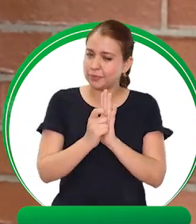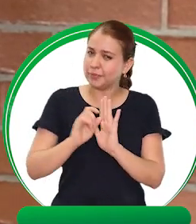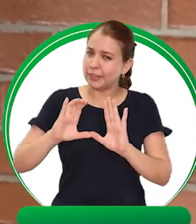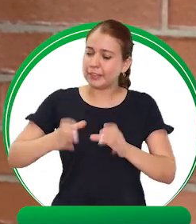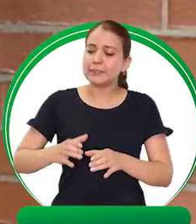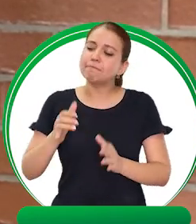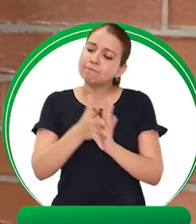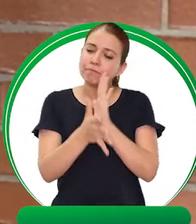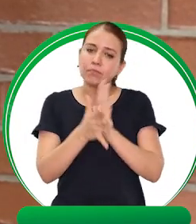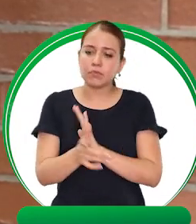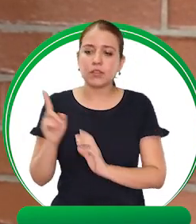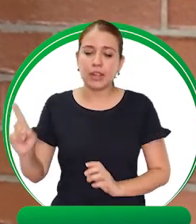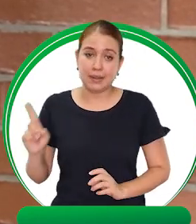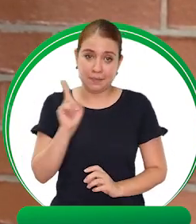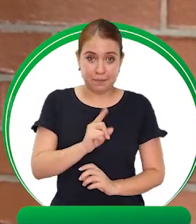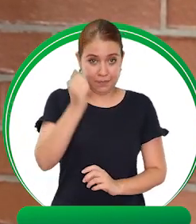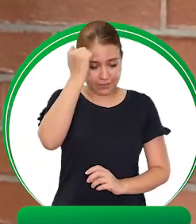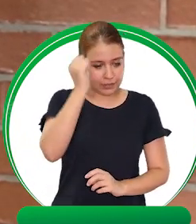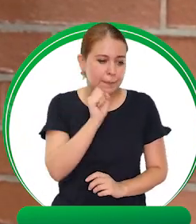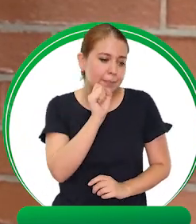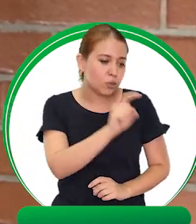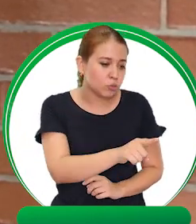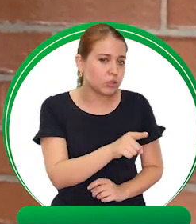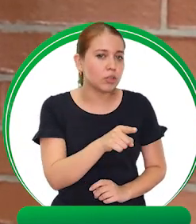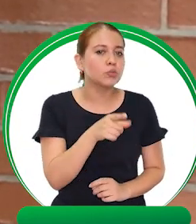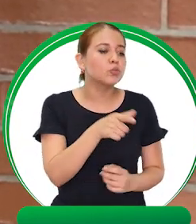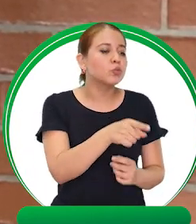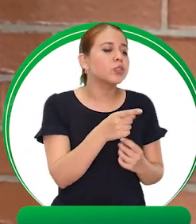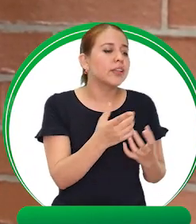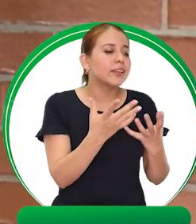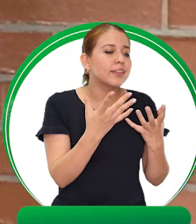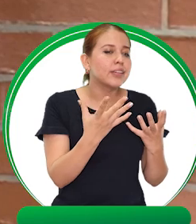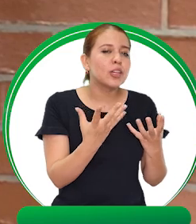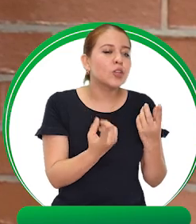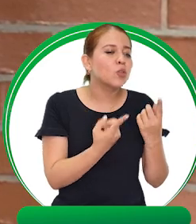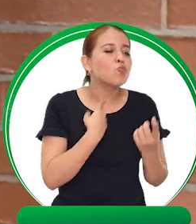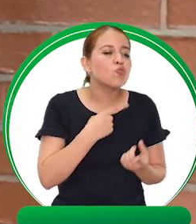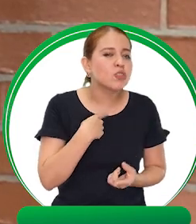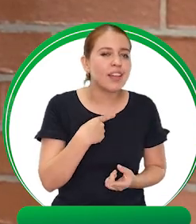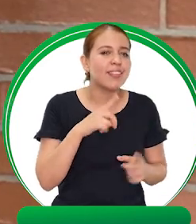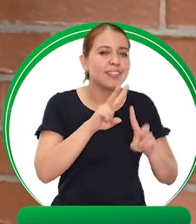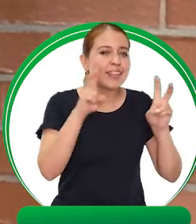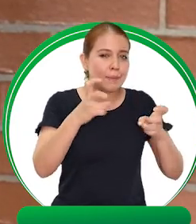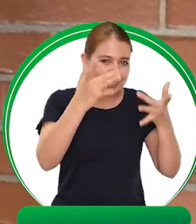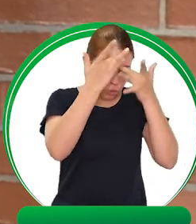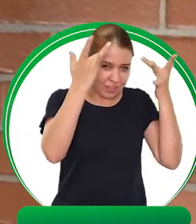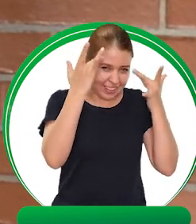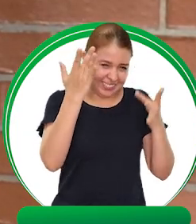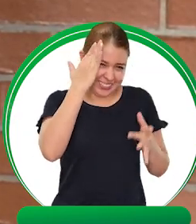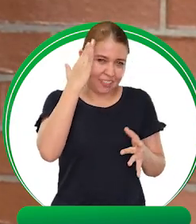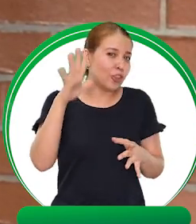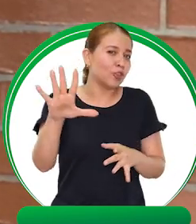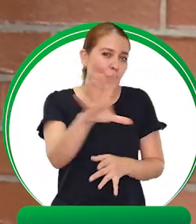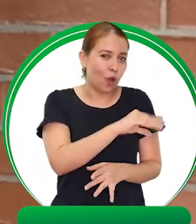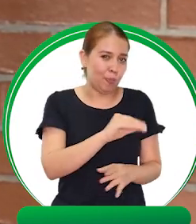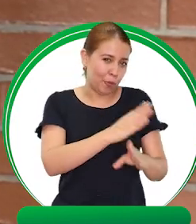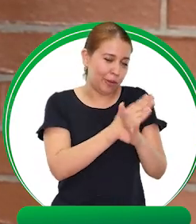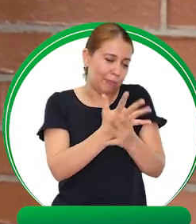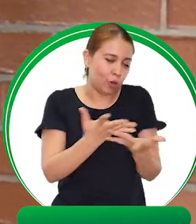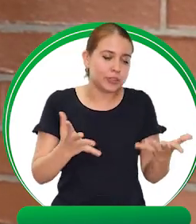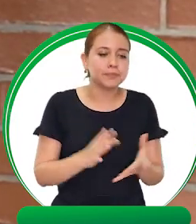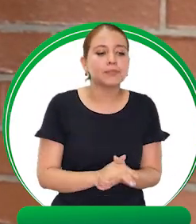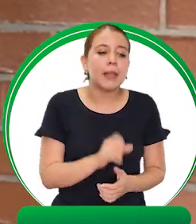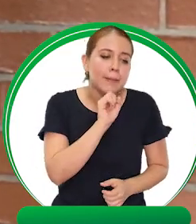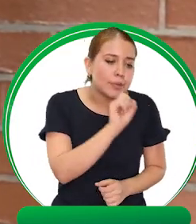toman ellos se pusieron a preguntarle a cada estudiante qué les gustaría para hacer y promover, pues, la salud mental, porque todos tenemos